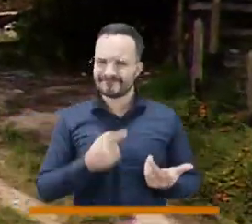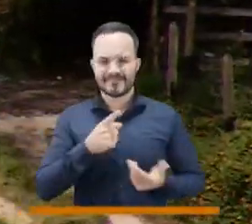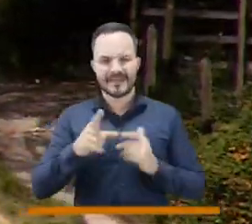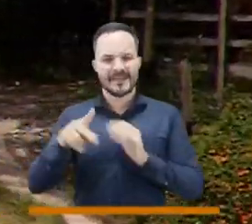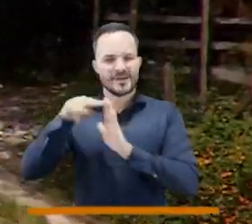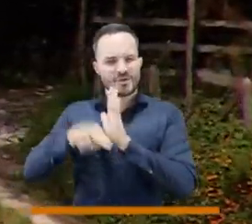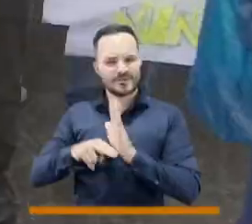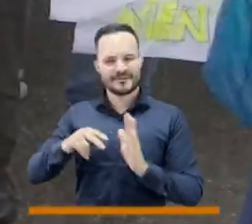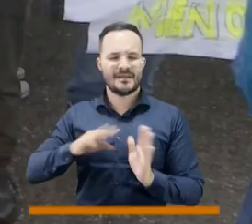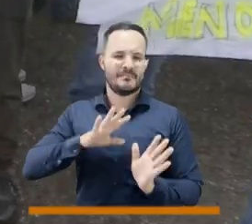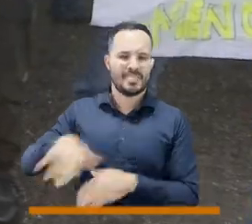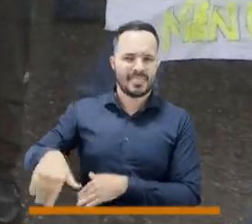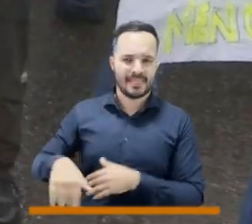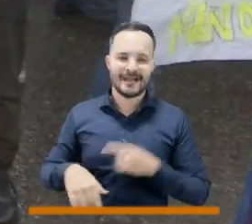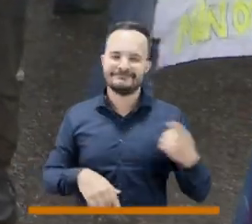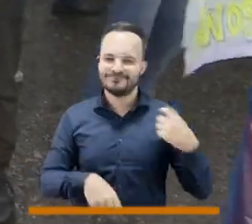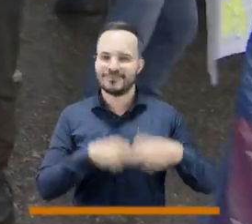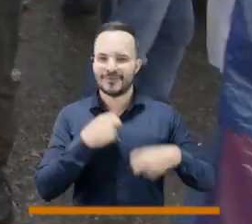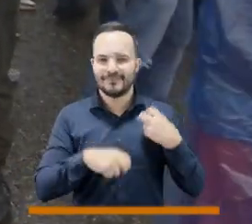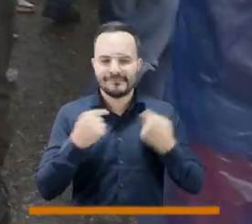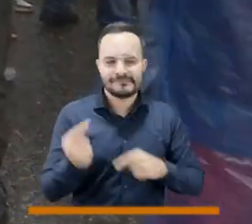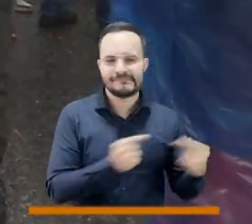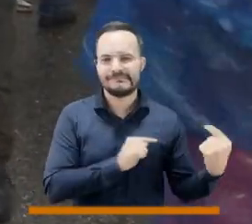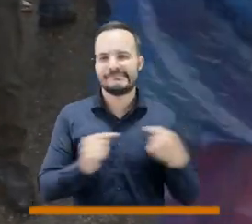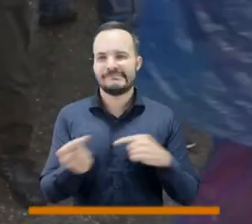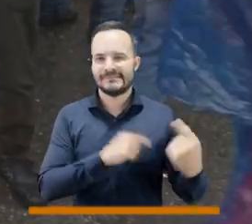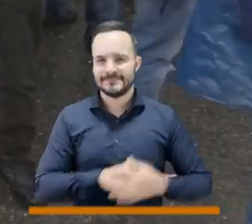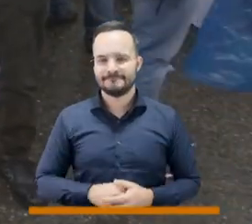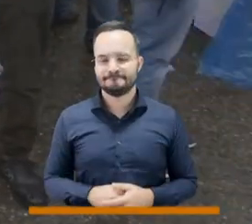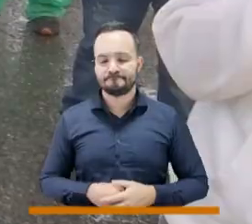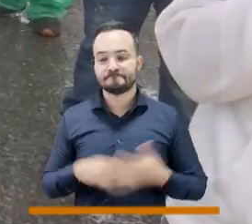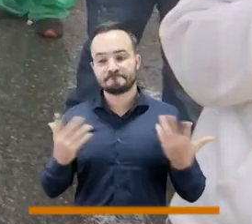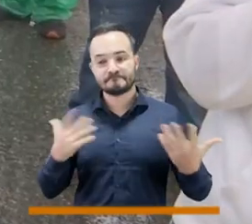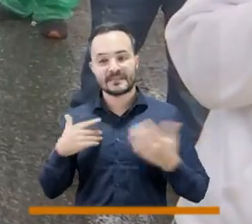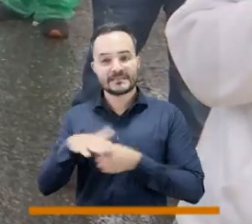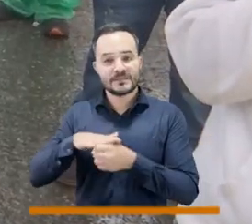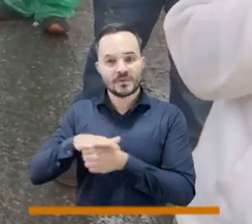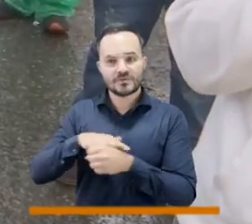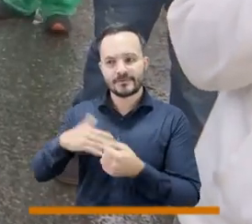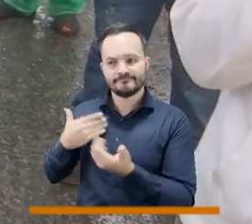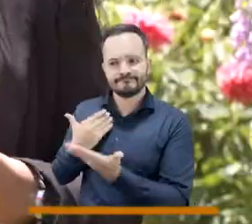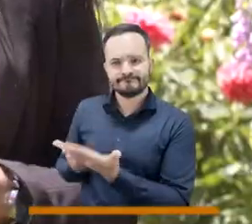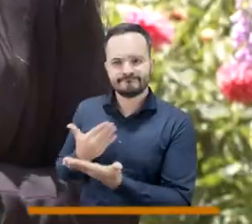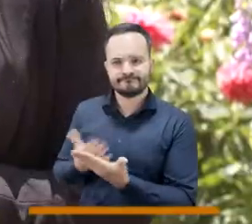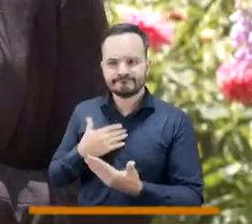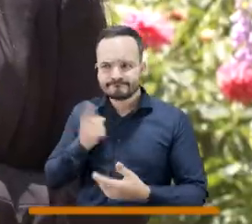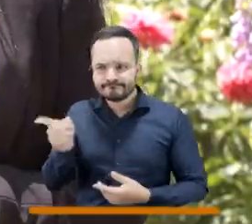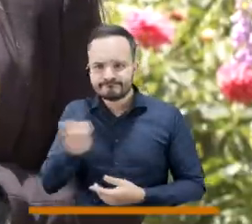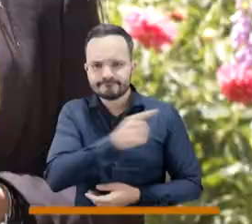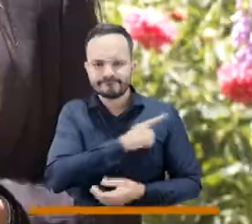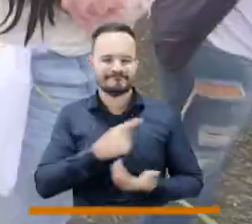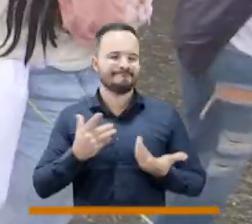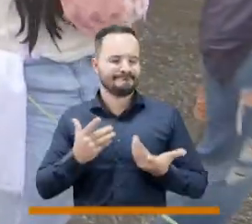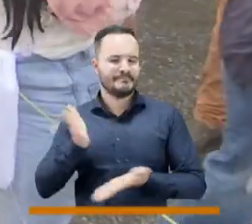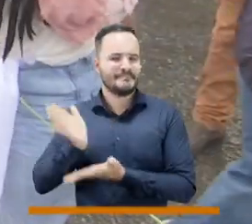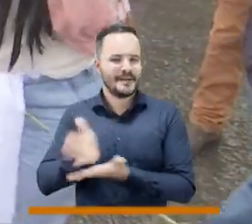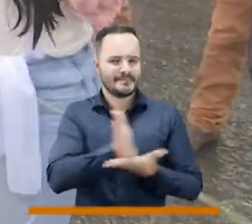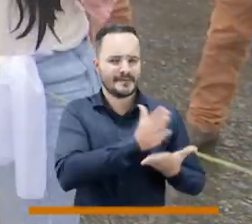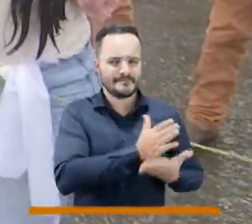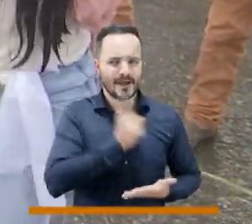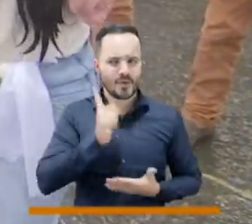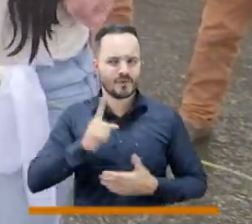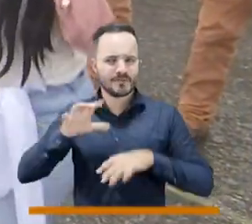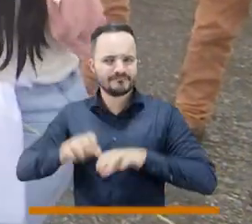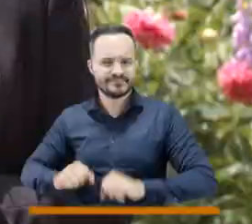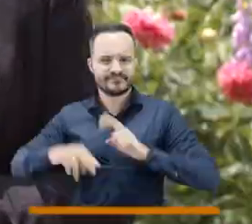mayor problema en la actualidad. A raíz de las situaciones que se presentaron por las actividades de control urbanístico,